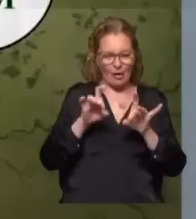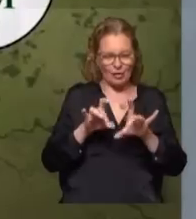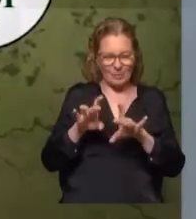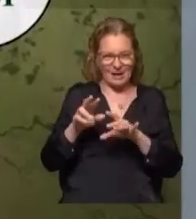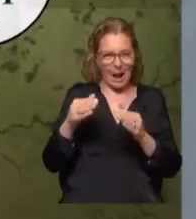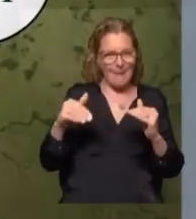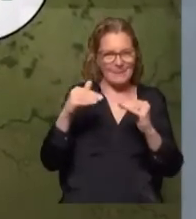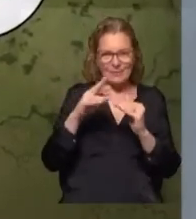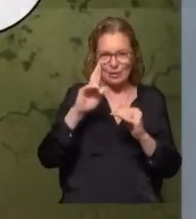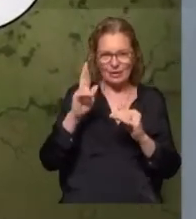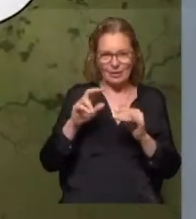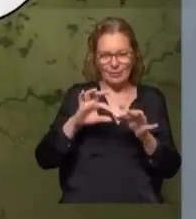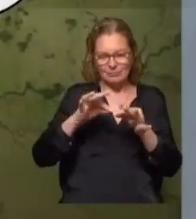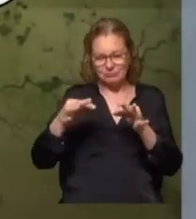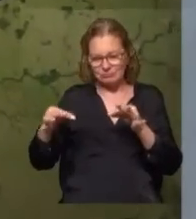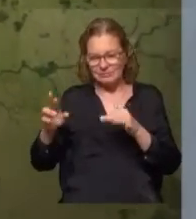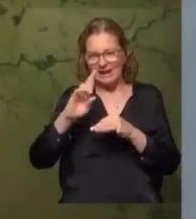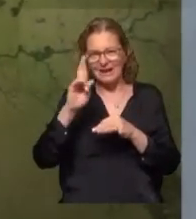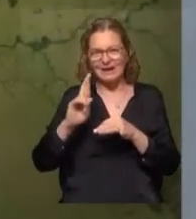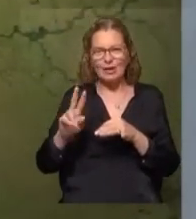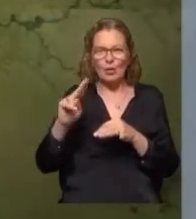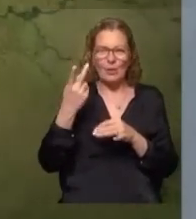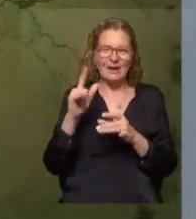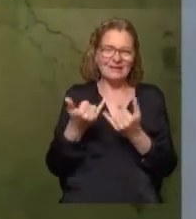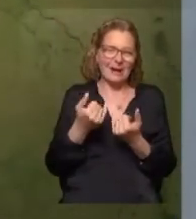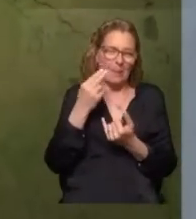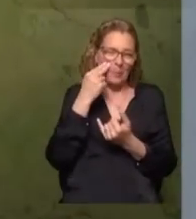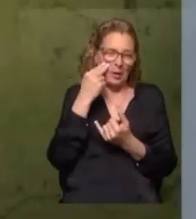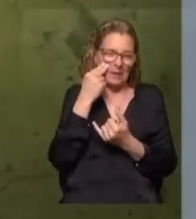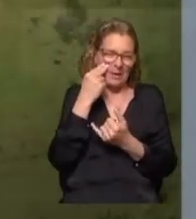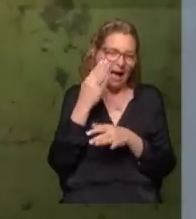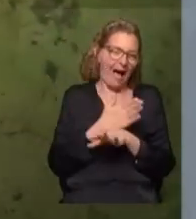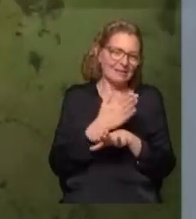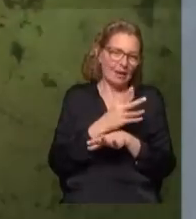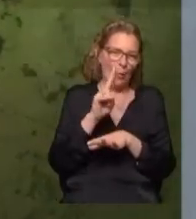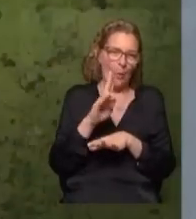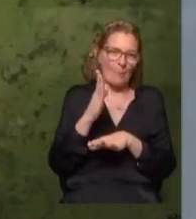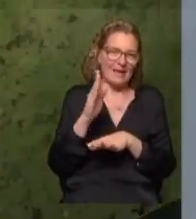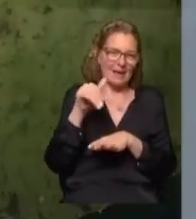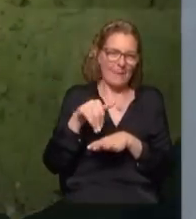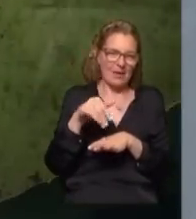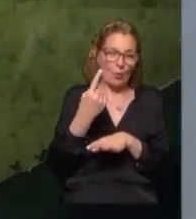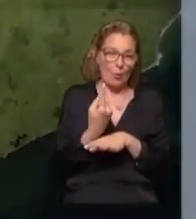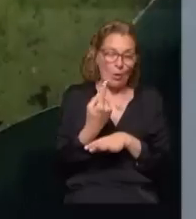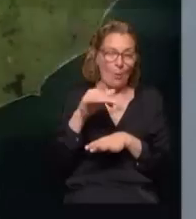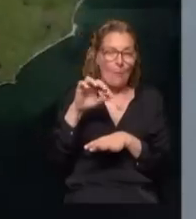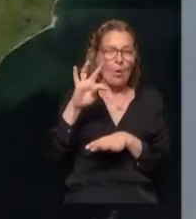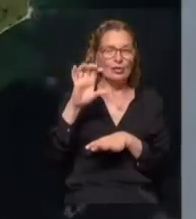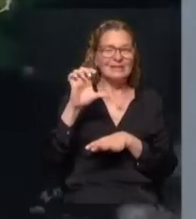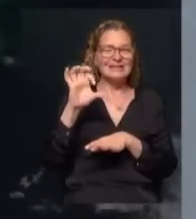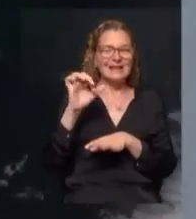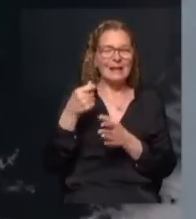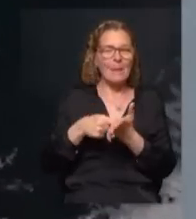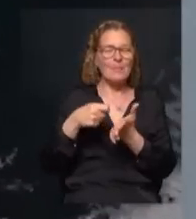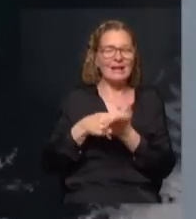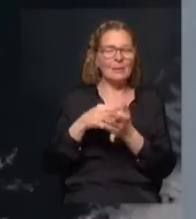río que luego desemboca en el río Uruguay ya afectado por las otras pasteras pm1 y Montes del plata para luego finalizar